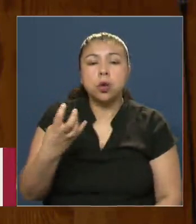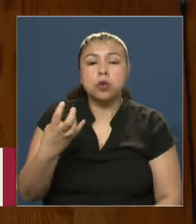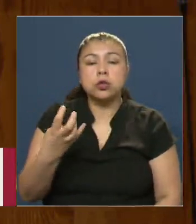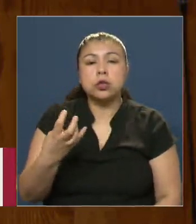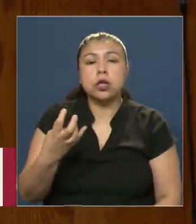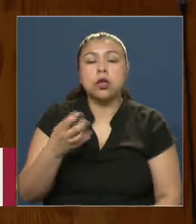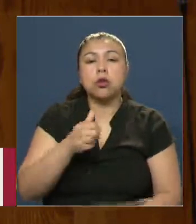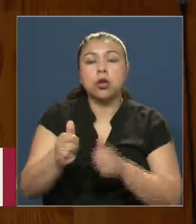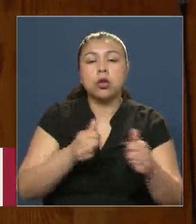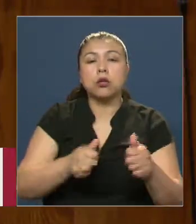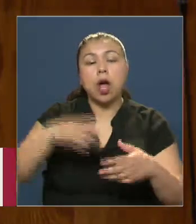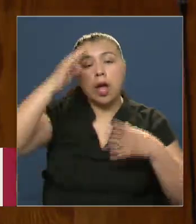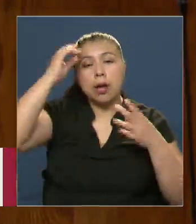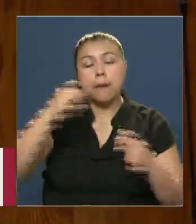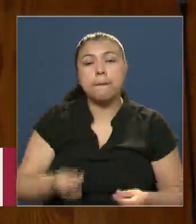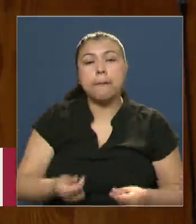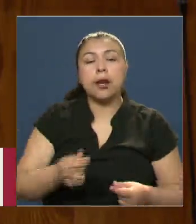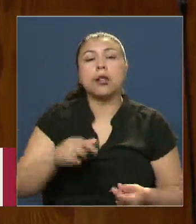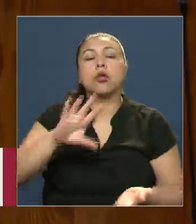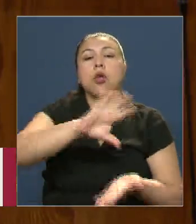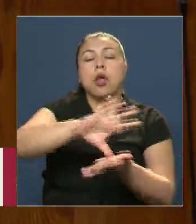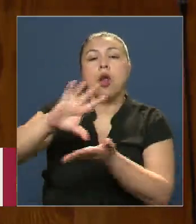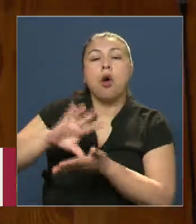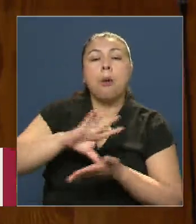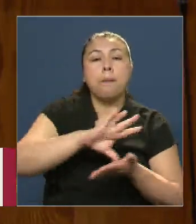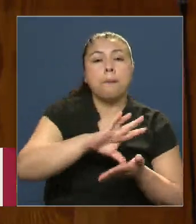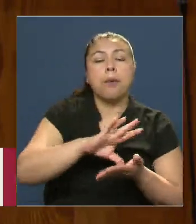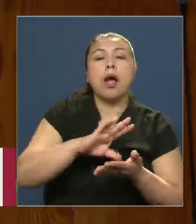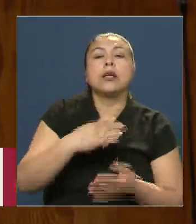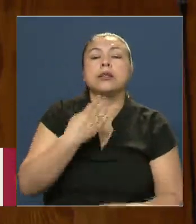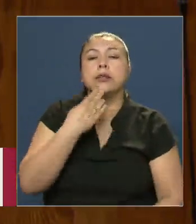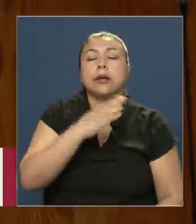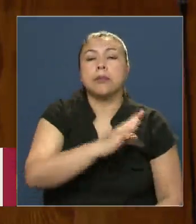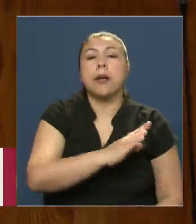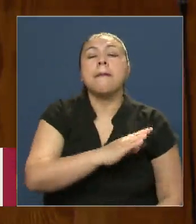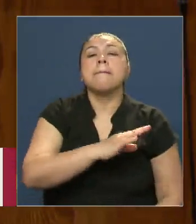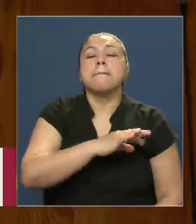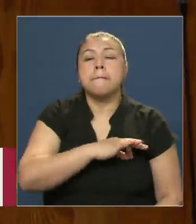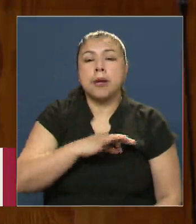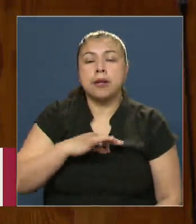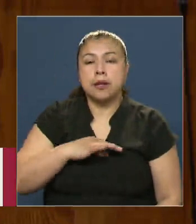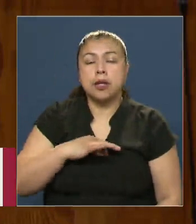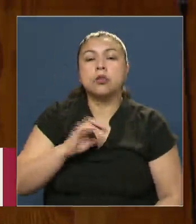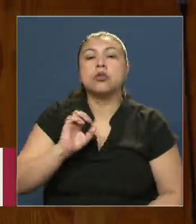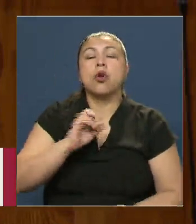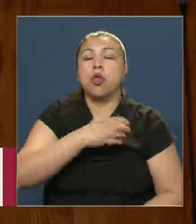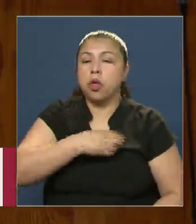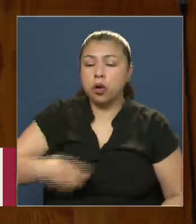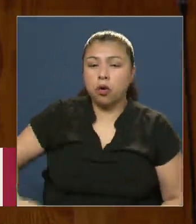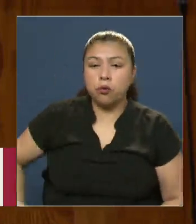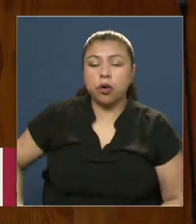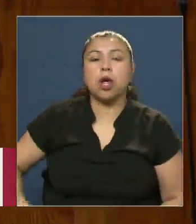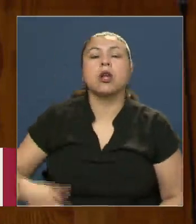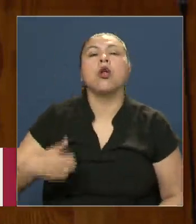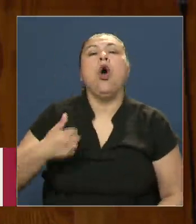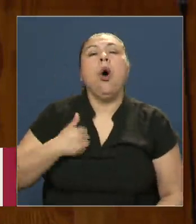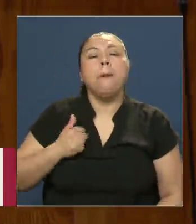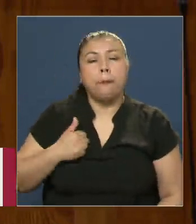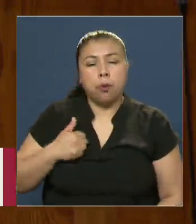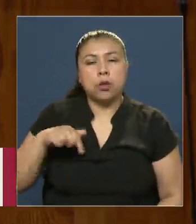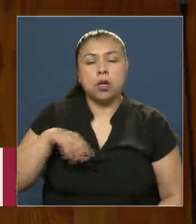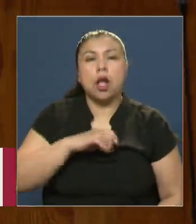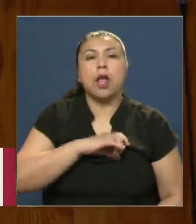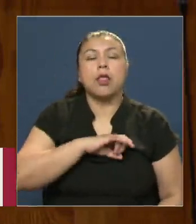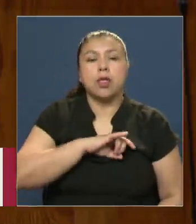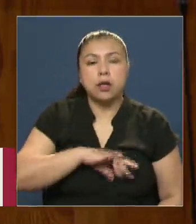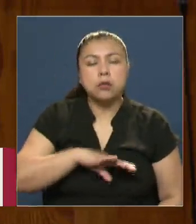expertos de cuerpos policiales en los países miembros, así como ministros de Estado y jefes de policía, lo que permitirá dar a conocer a